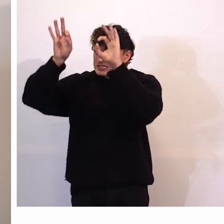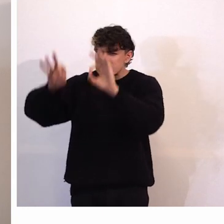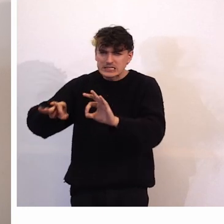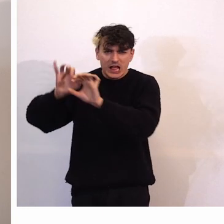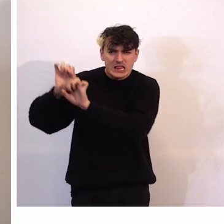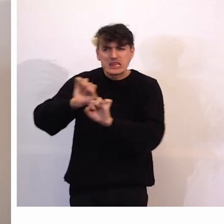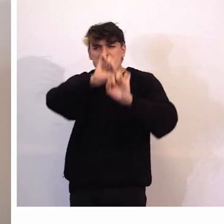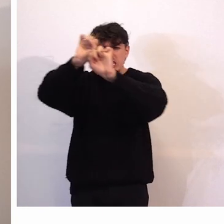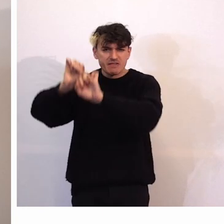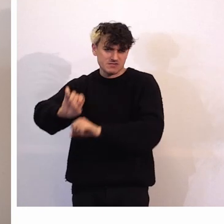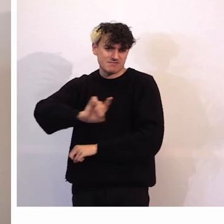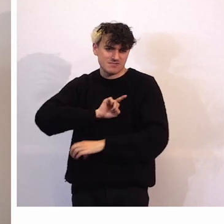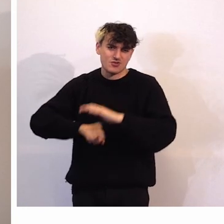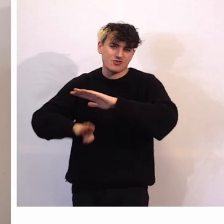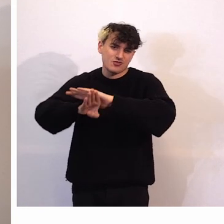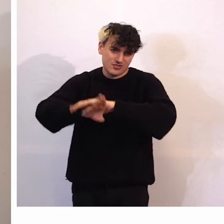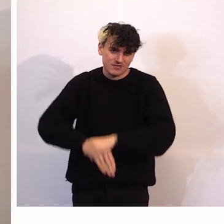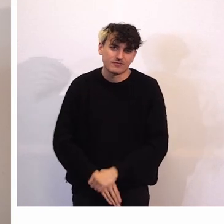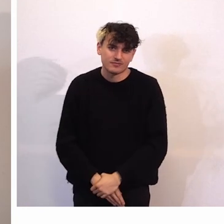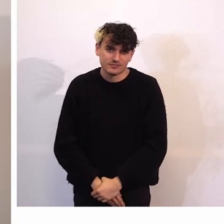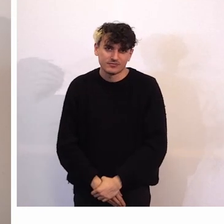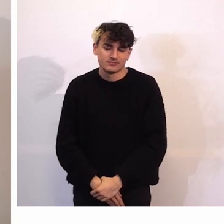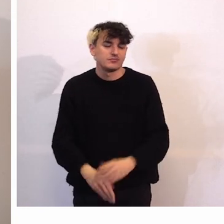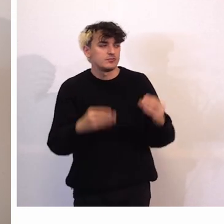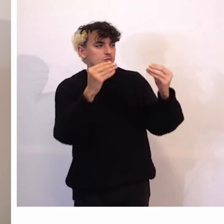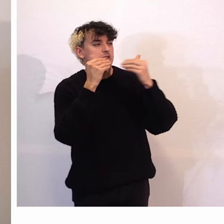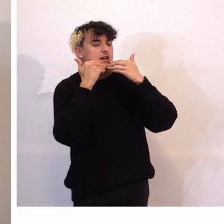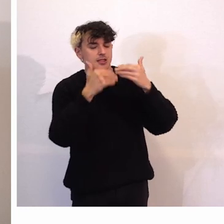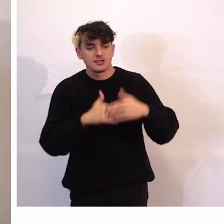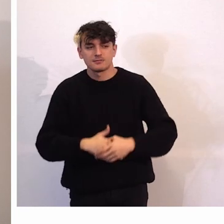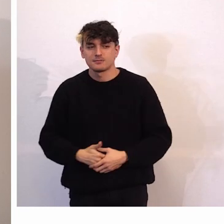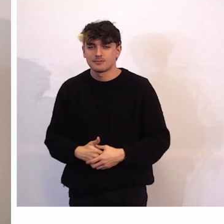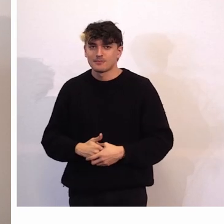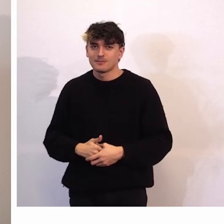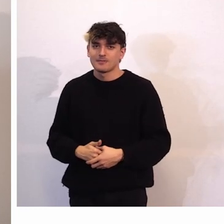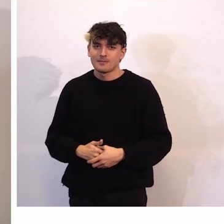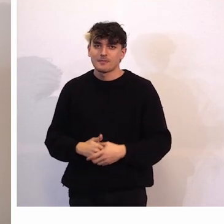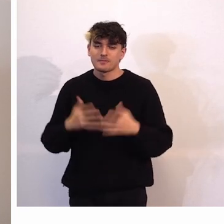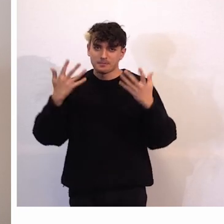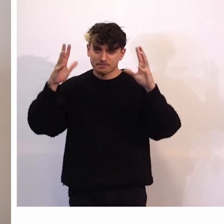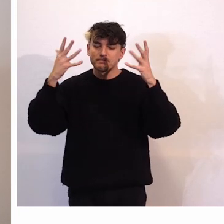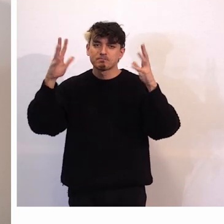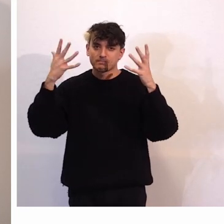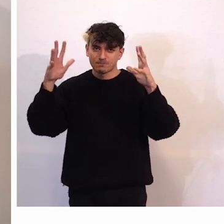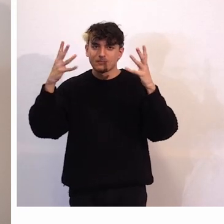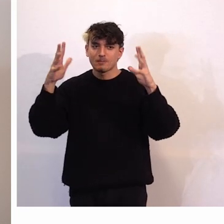defendiendo. Muchas gracias. Vaya. Un cuidón, ¿eh?